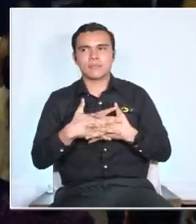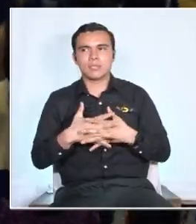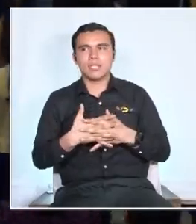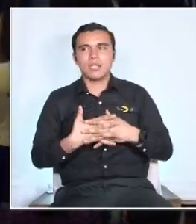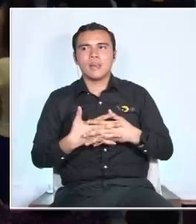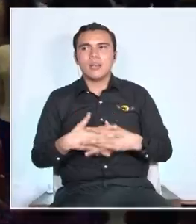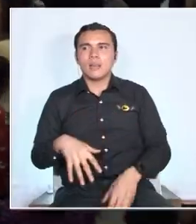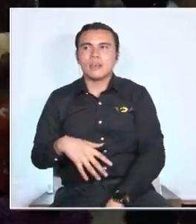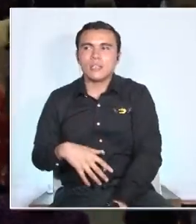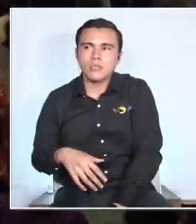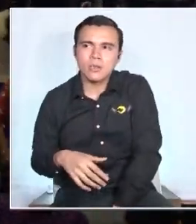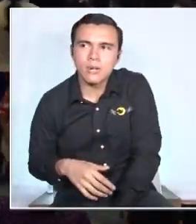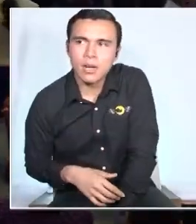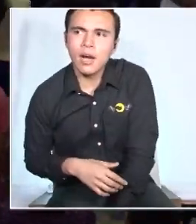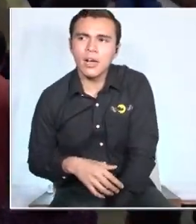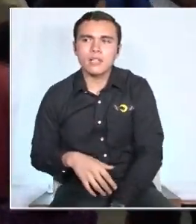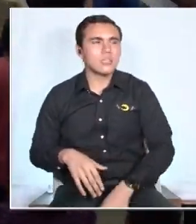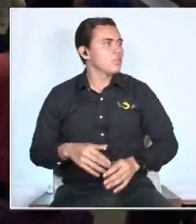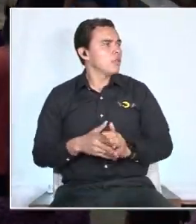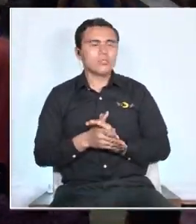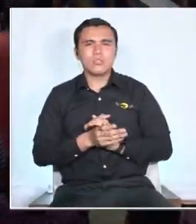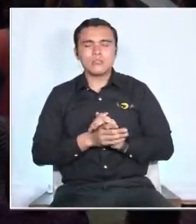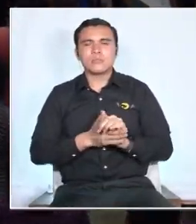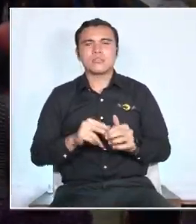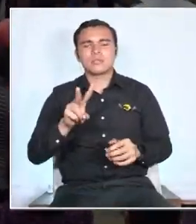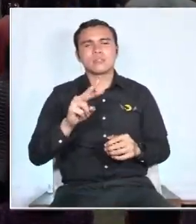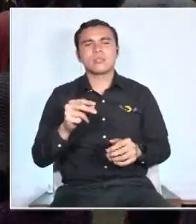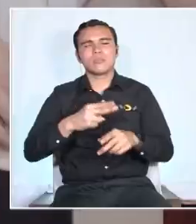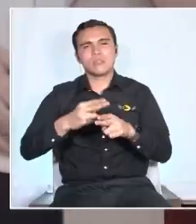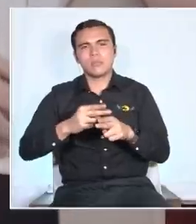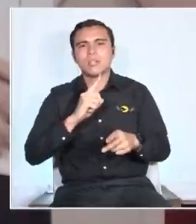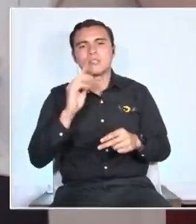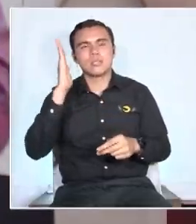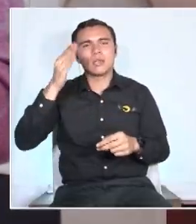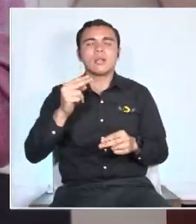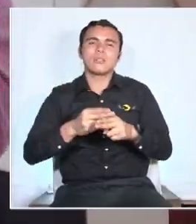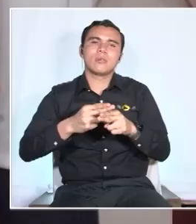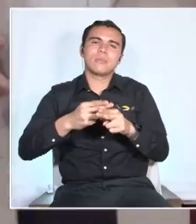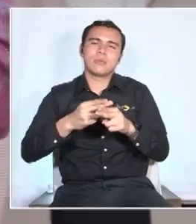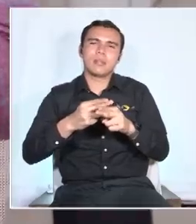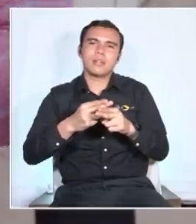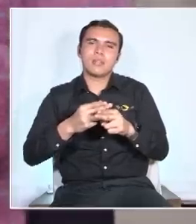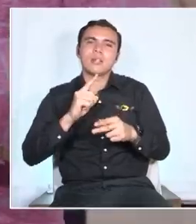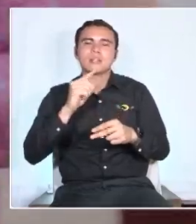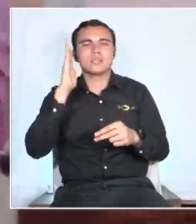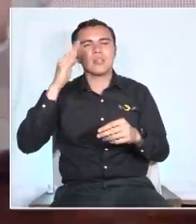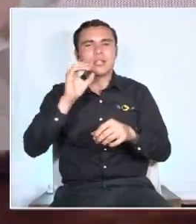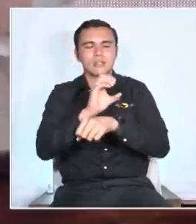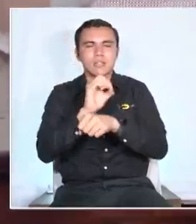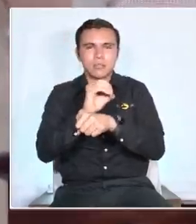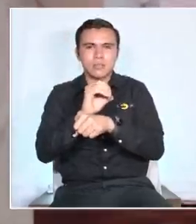esta casa tendrá un segundo nombre y será el nombre, será casa de